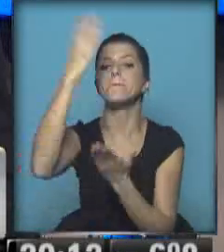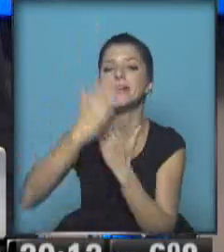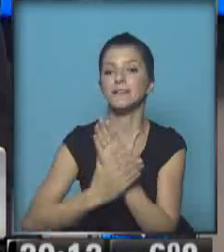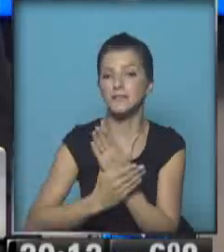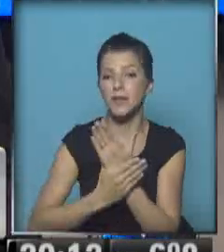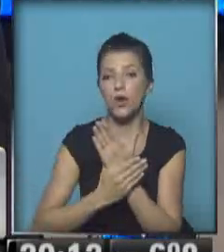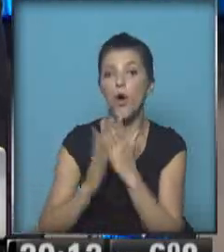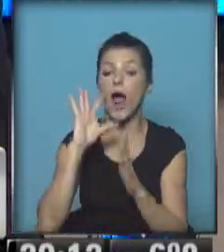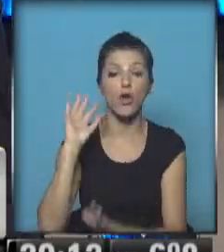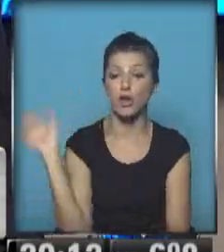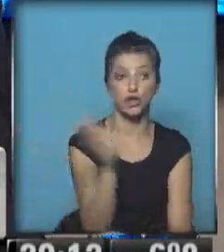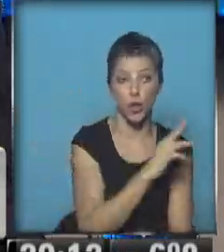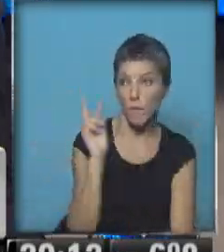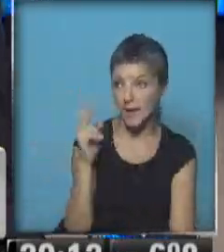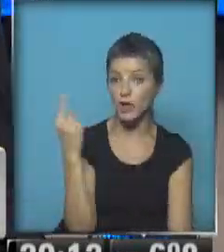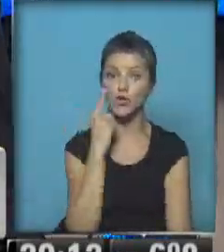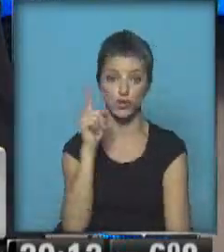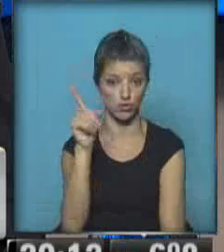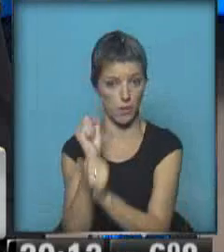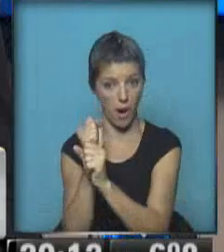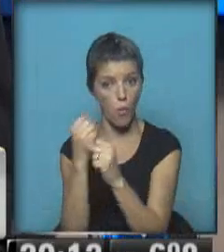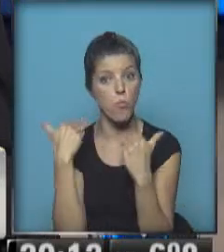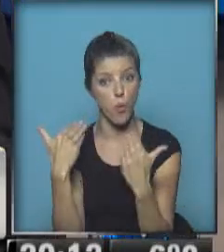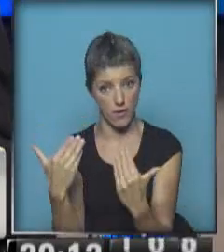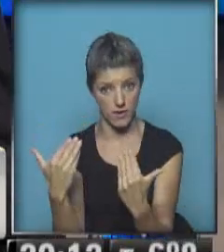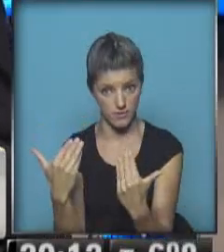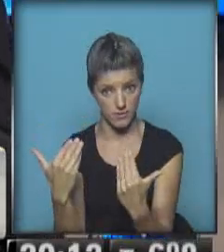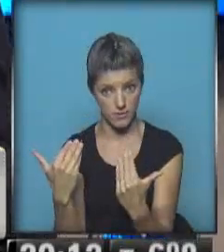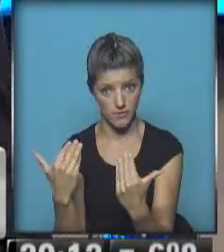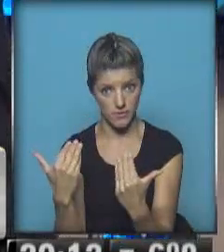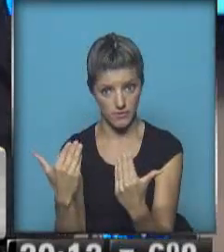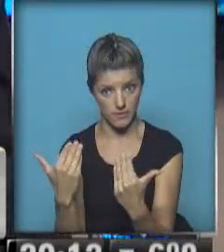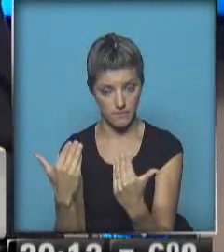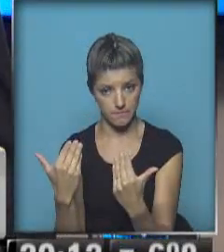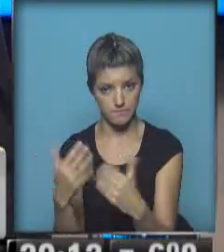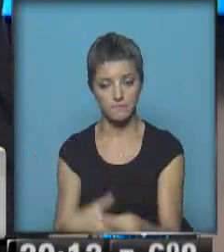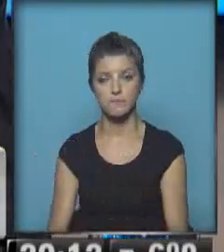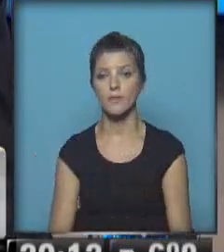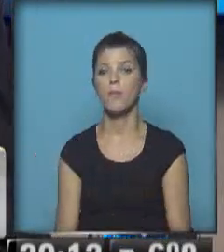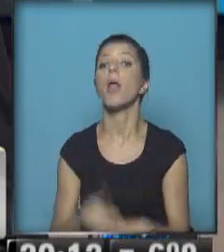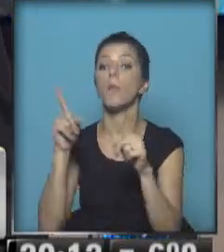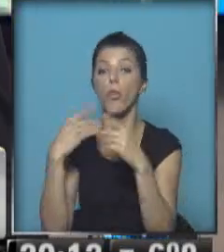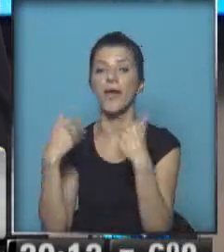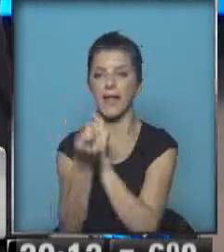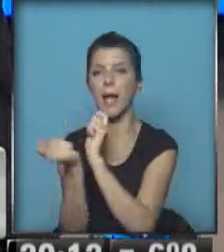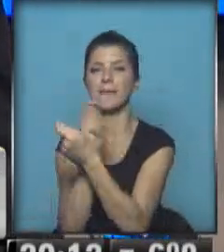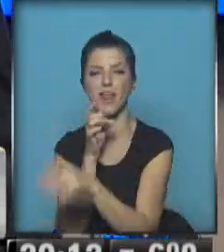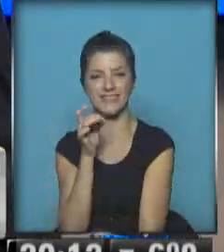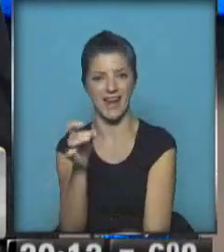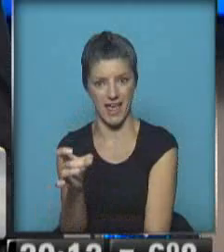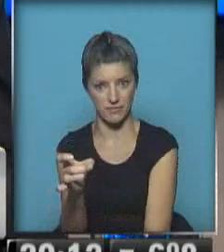visible con una una cantidad muy un capital muy grande para producir la transformación ferroviaria